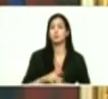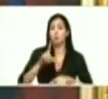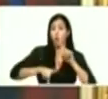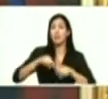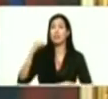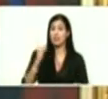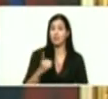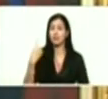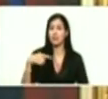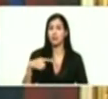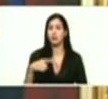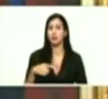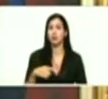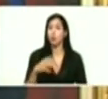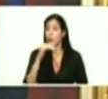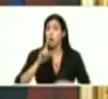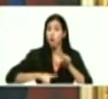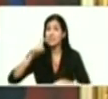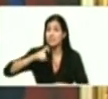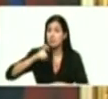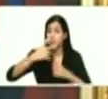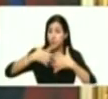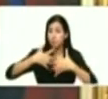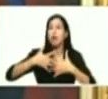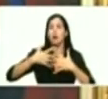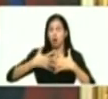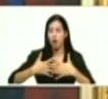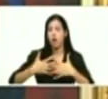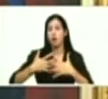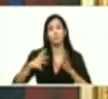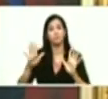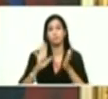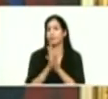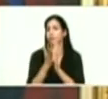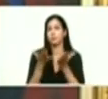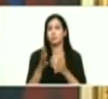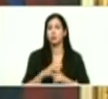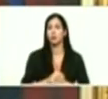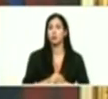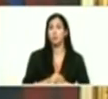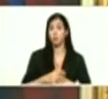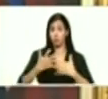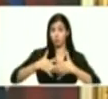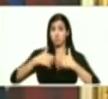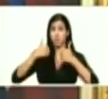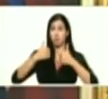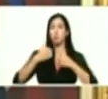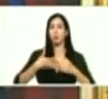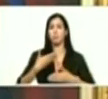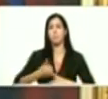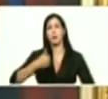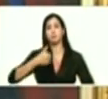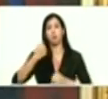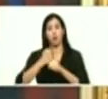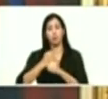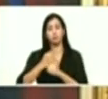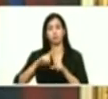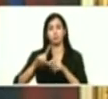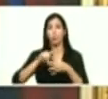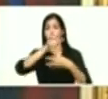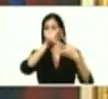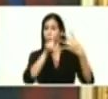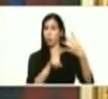los elementos para producir genera riqueza nacional genera productos genera empleo esos cuatro